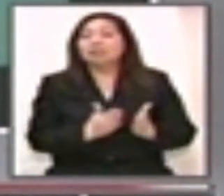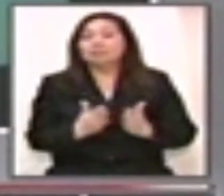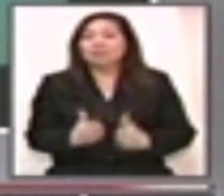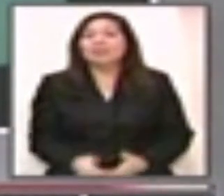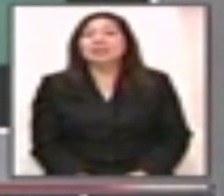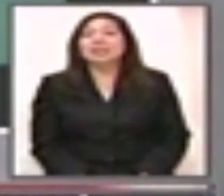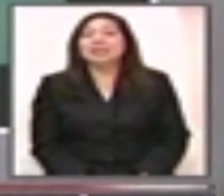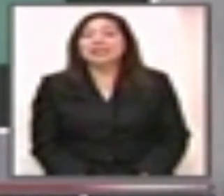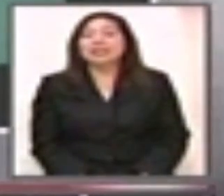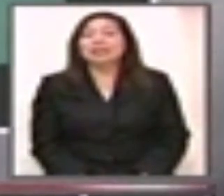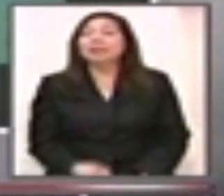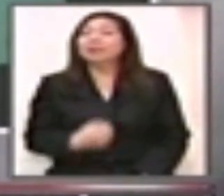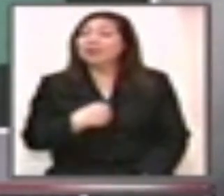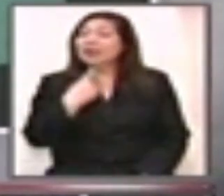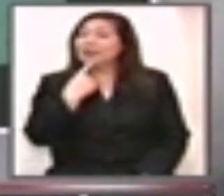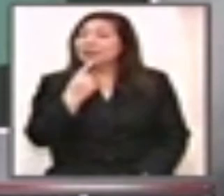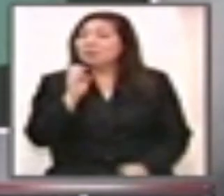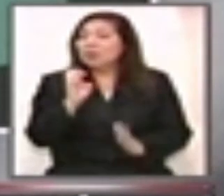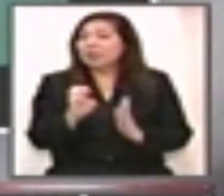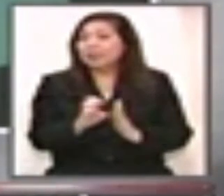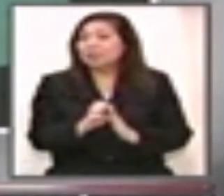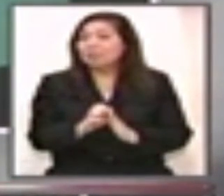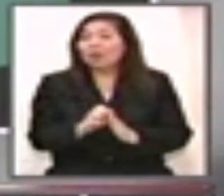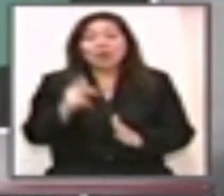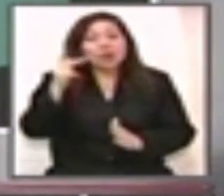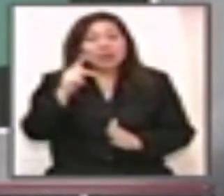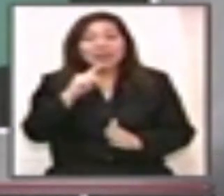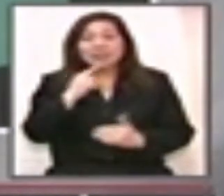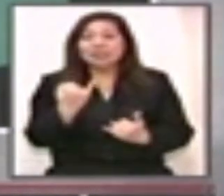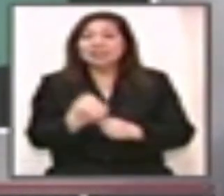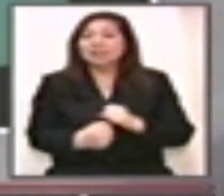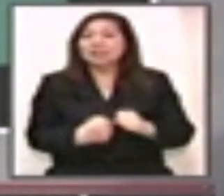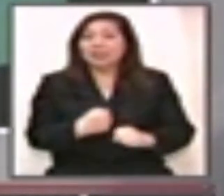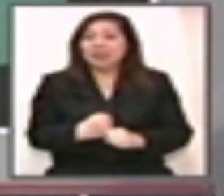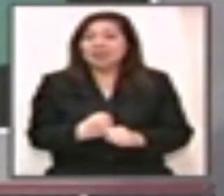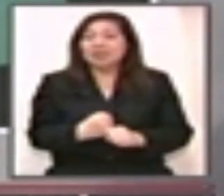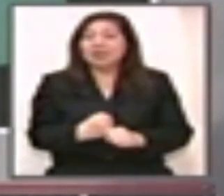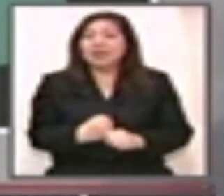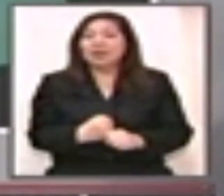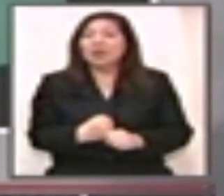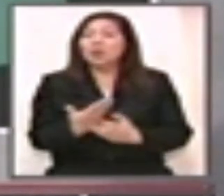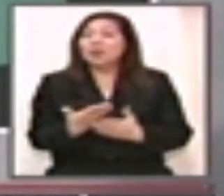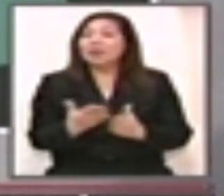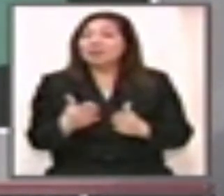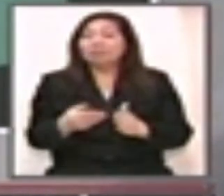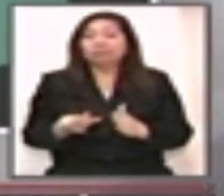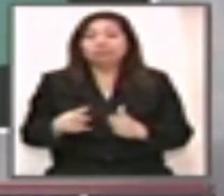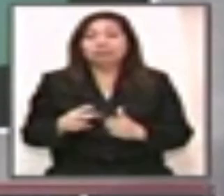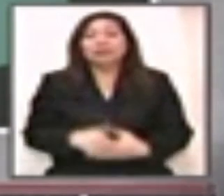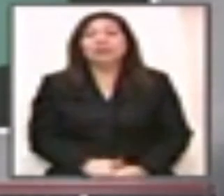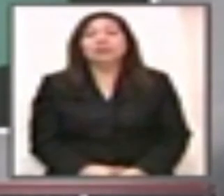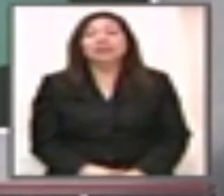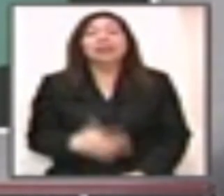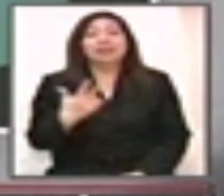estratégicos, vale la pena señalar, por ejemplo, que Corea del Sur este año ha experimentado una tasa de crecimiento